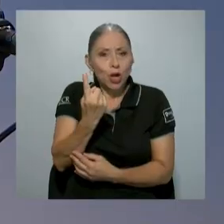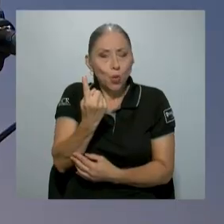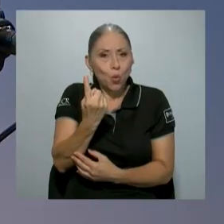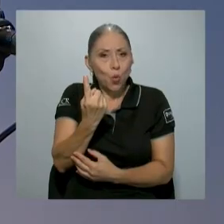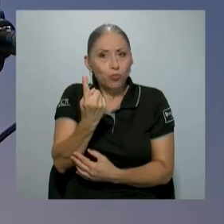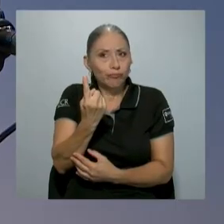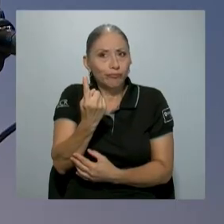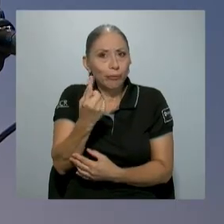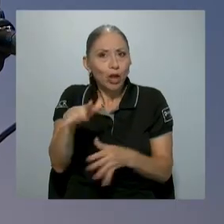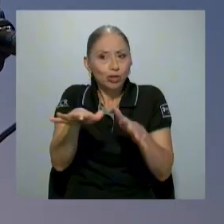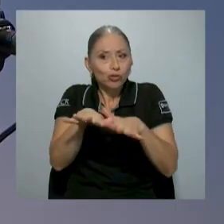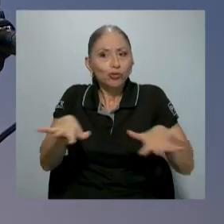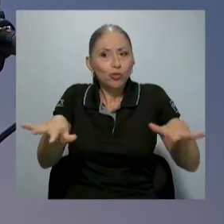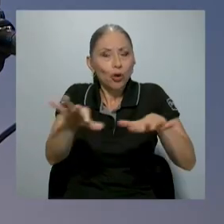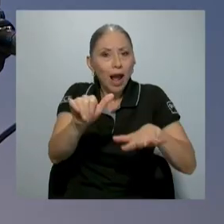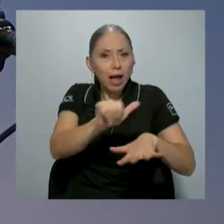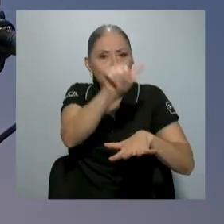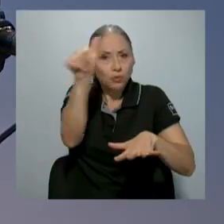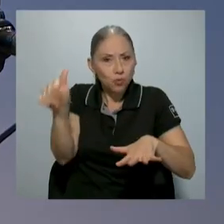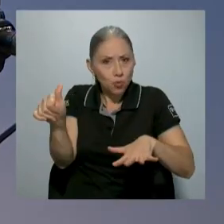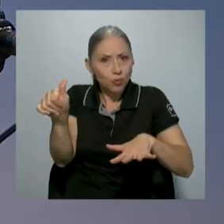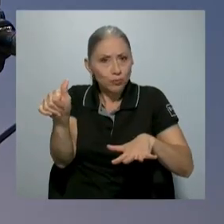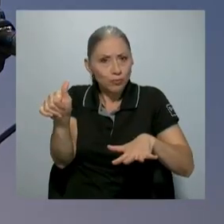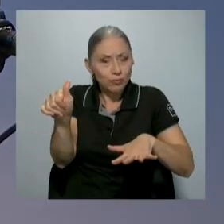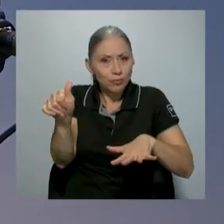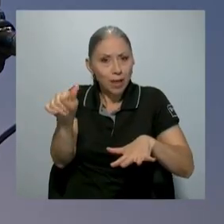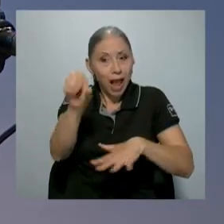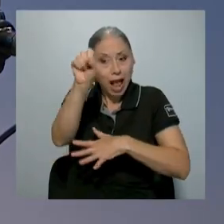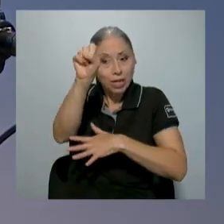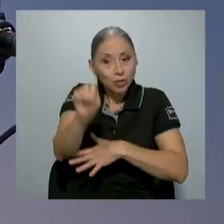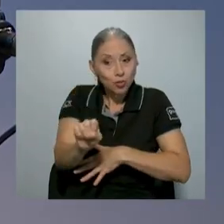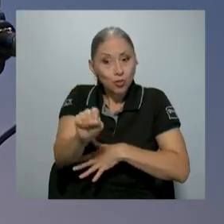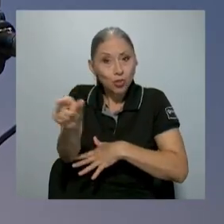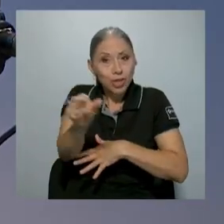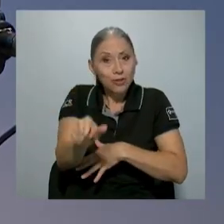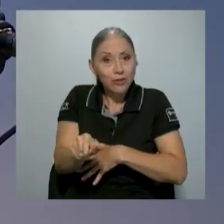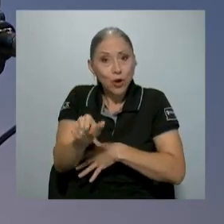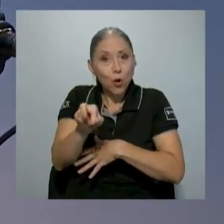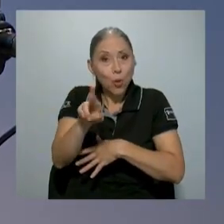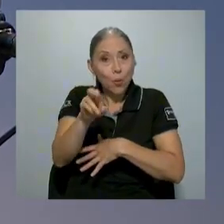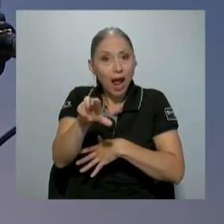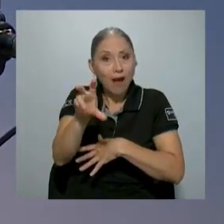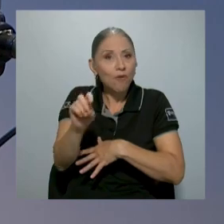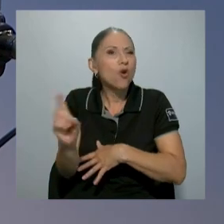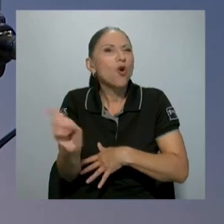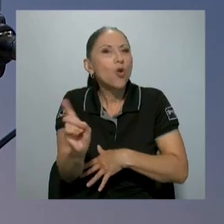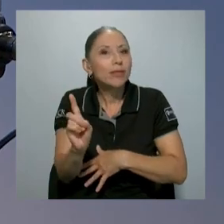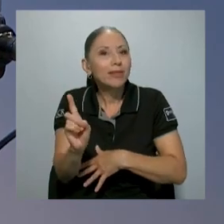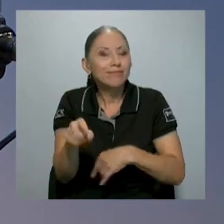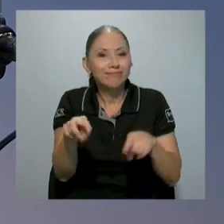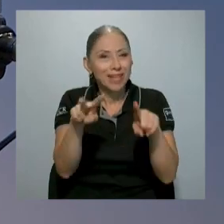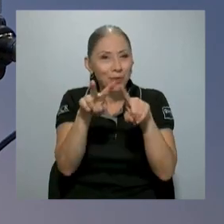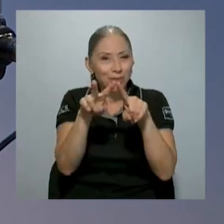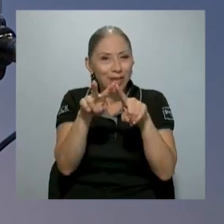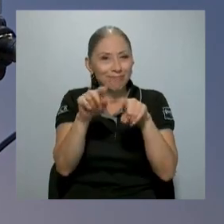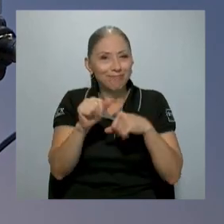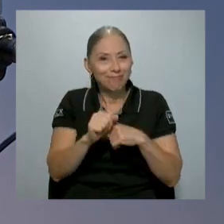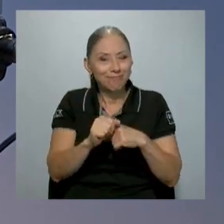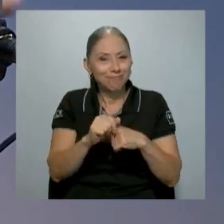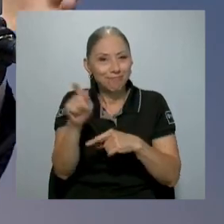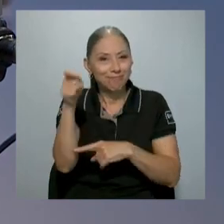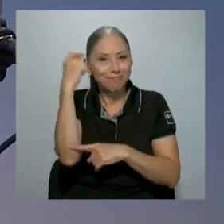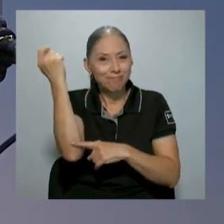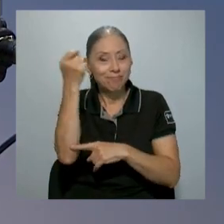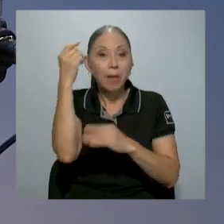la única zona azul que hay al sur del río Bravo está en Nicoya. Por ejemplo, la